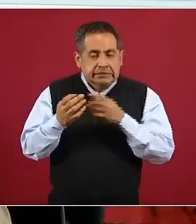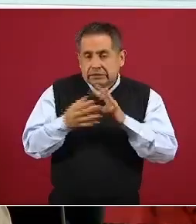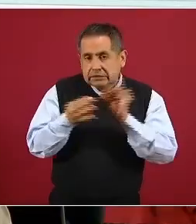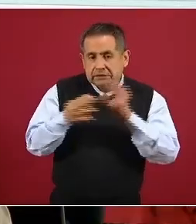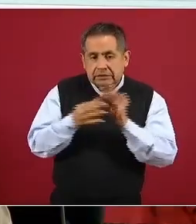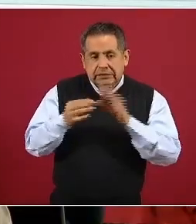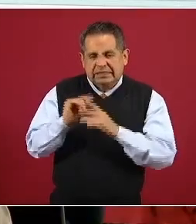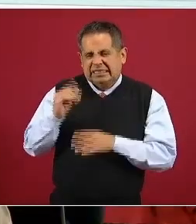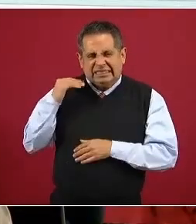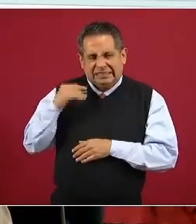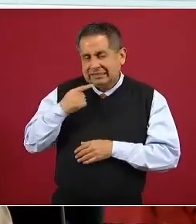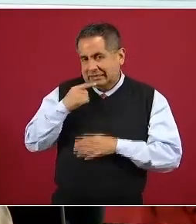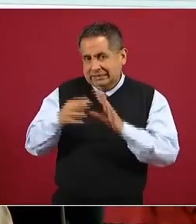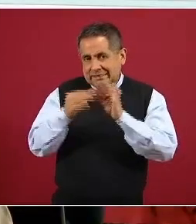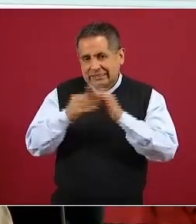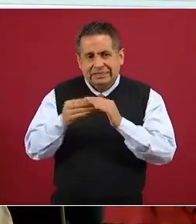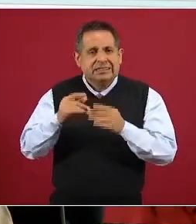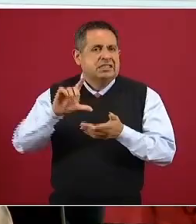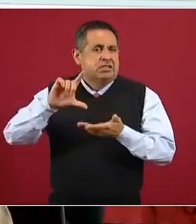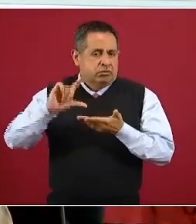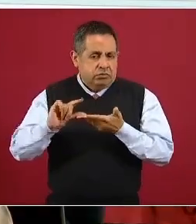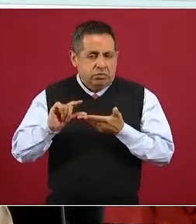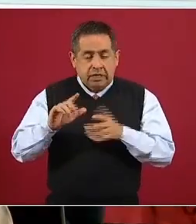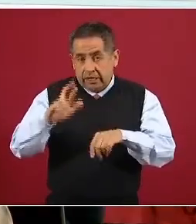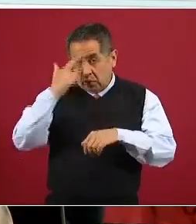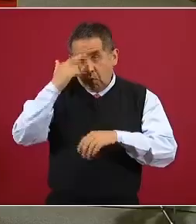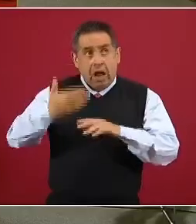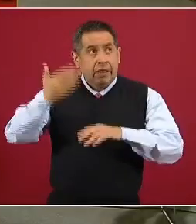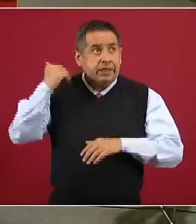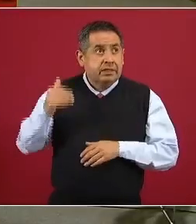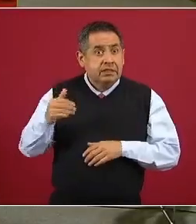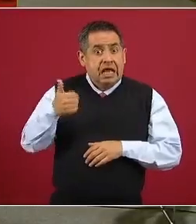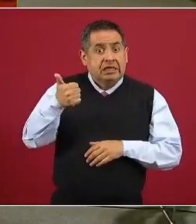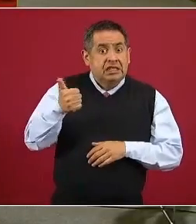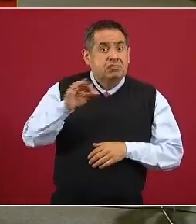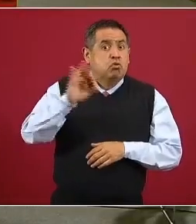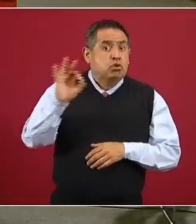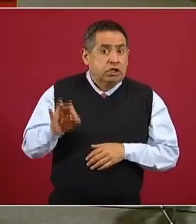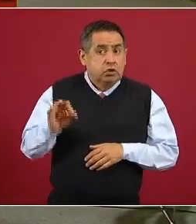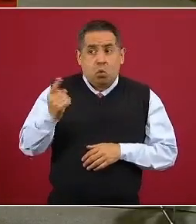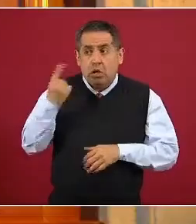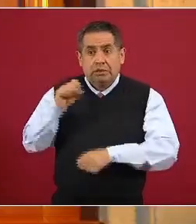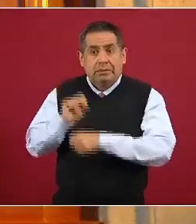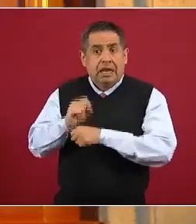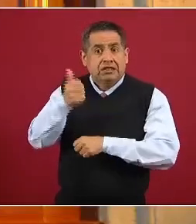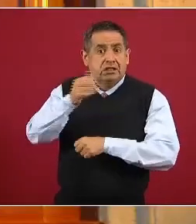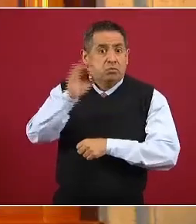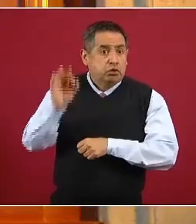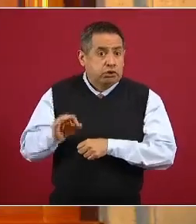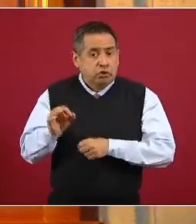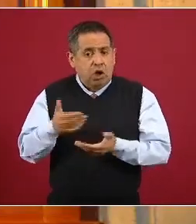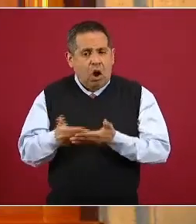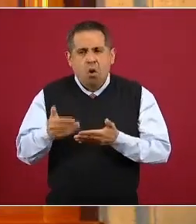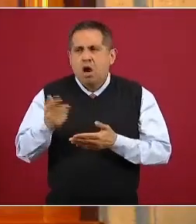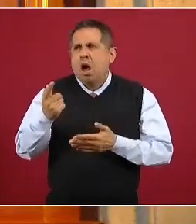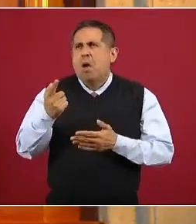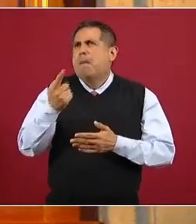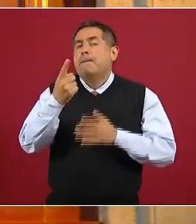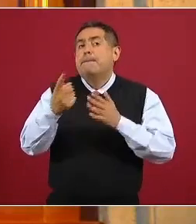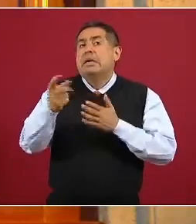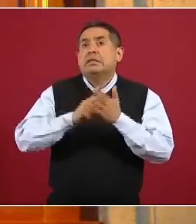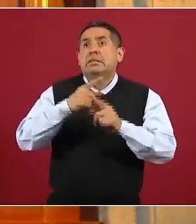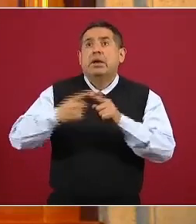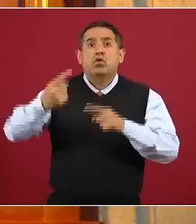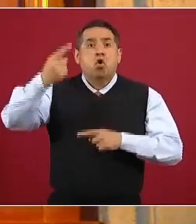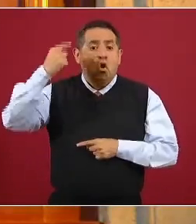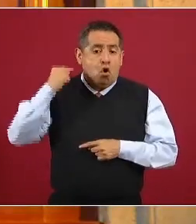referencia hace unos momentos, en donde, si recuerdan, estuvimos en 6% la semana pasada y hace como mes y medio lo